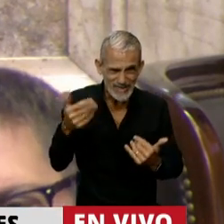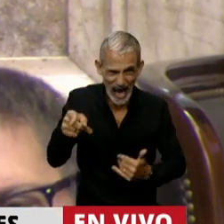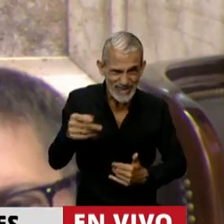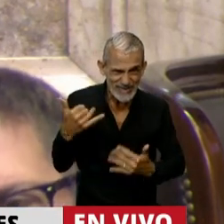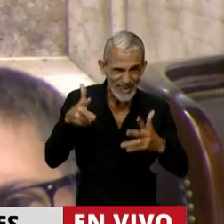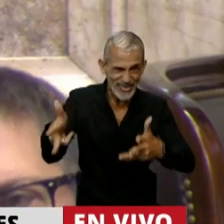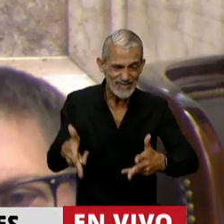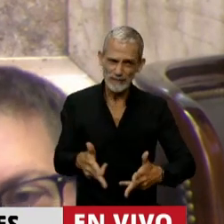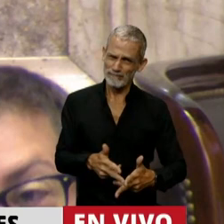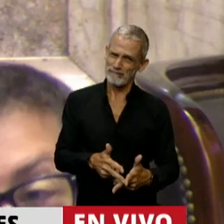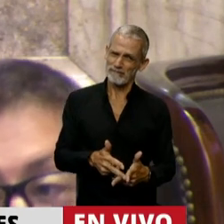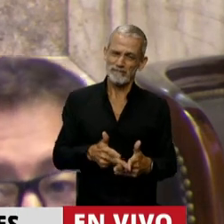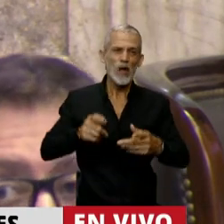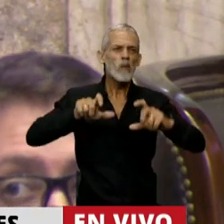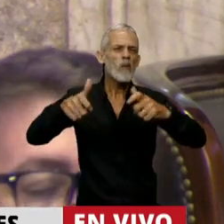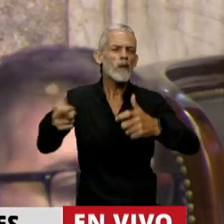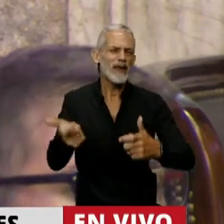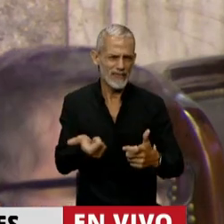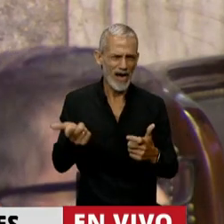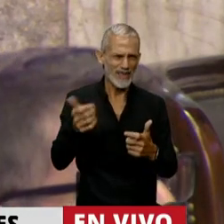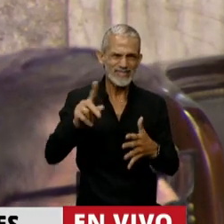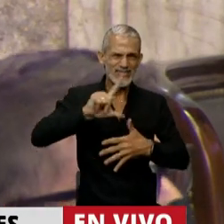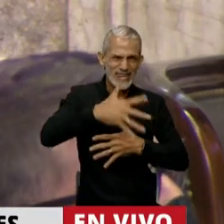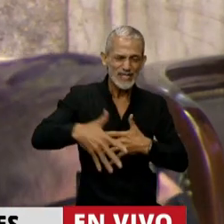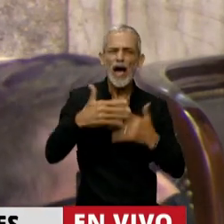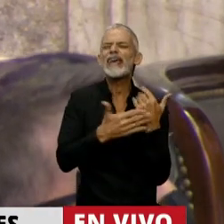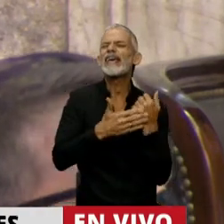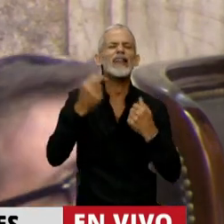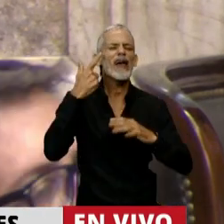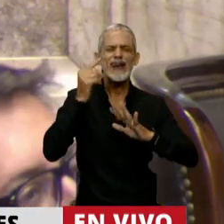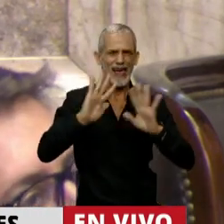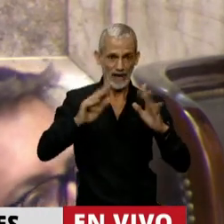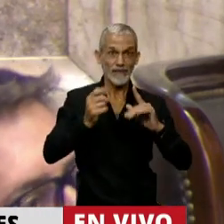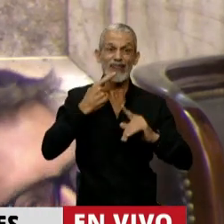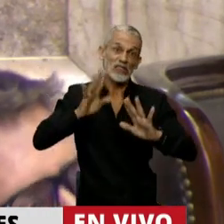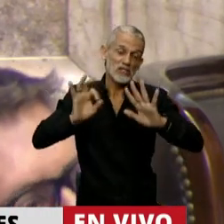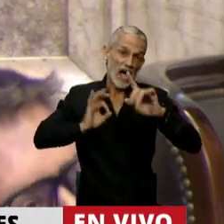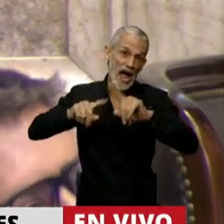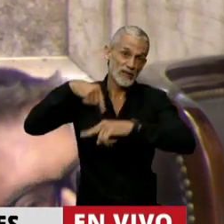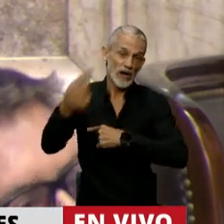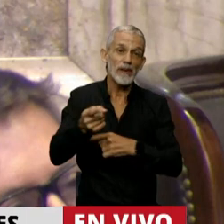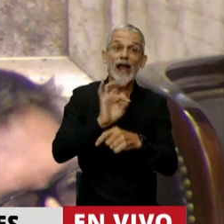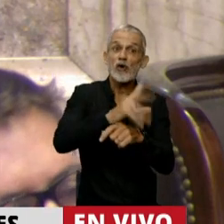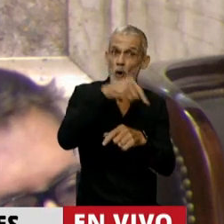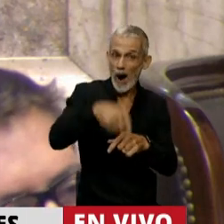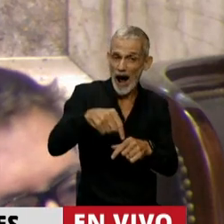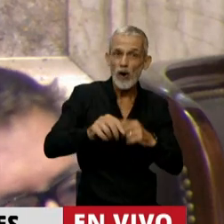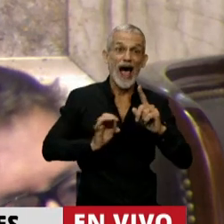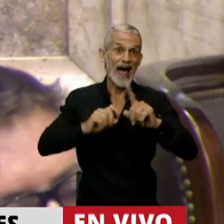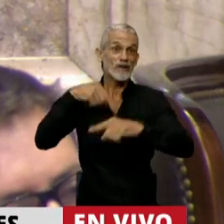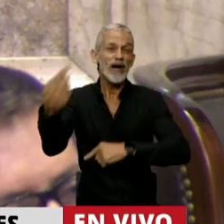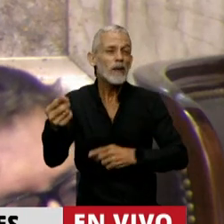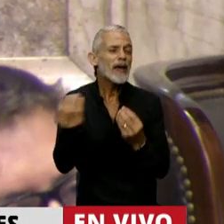movilidad ecolatina, que no tiene nada que ver con ser de izquierda. Dice que el año que viene este robo va a